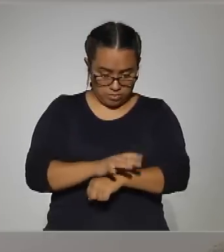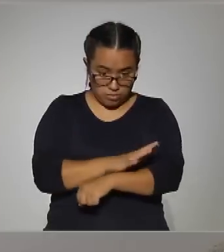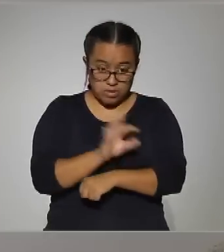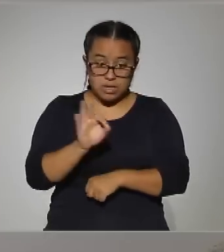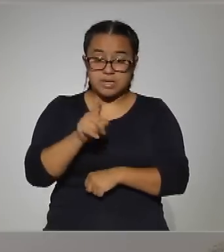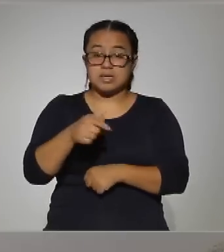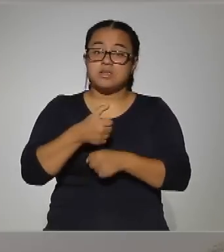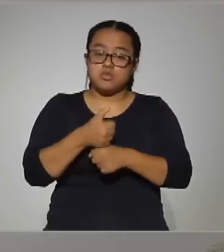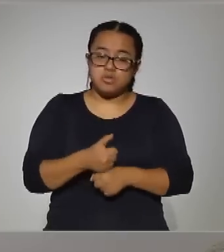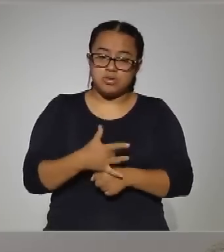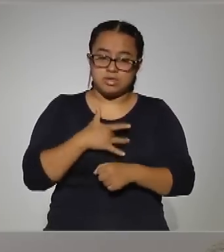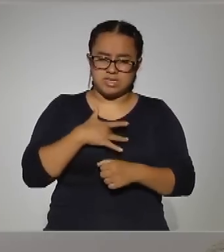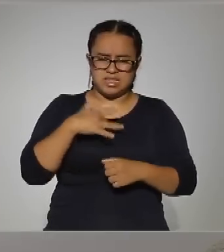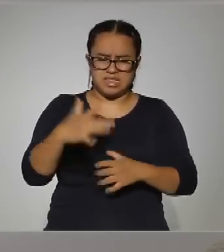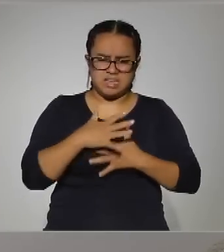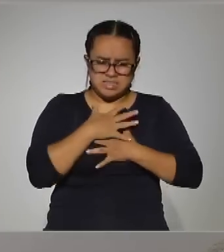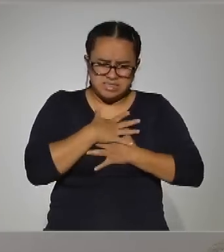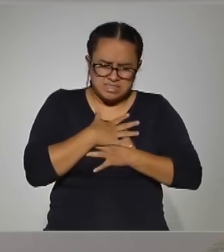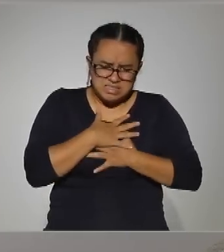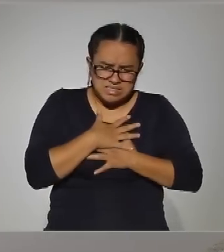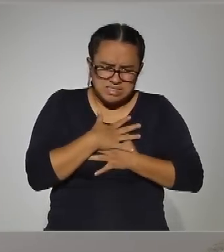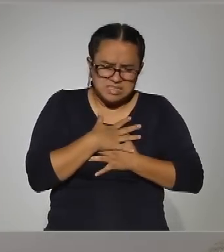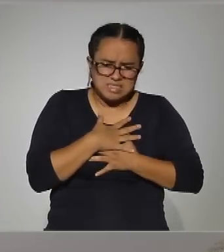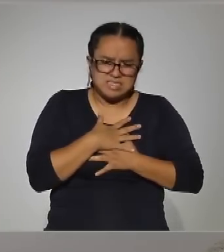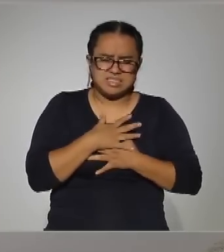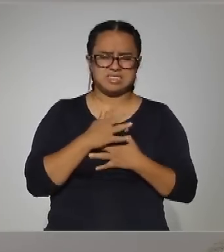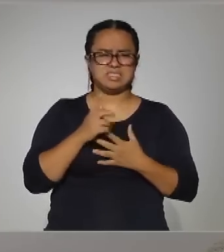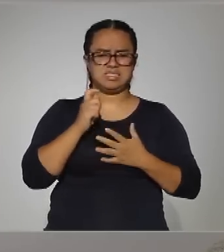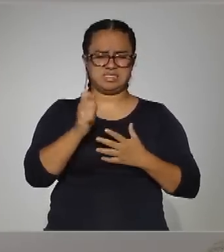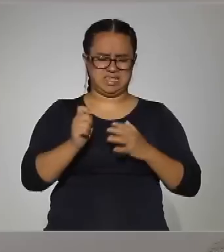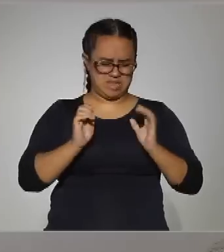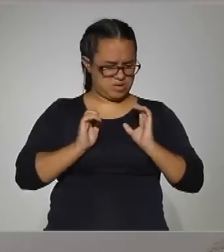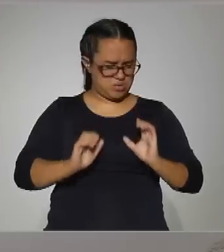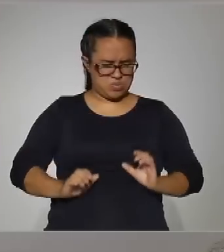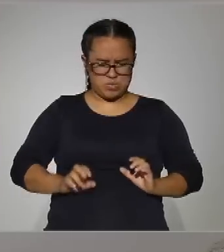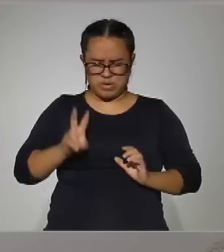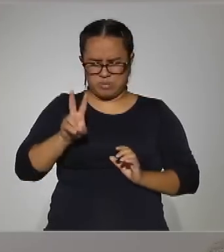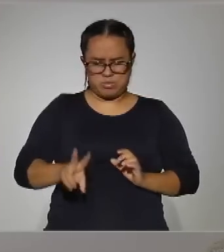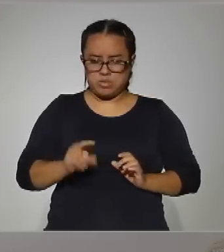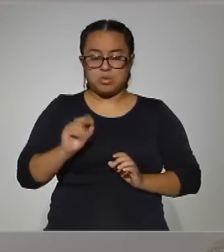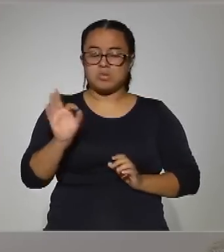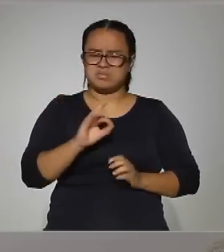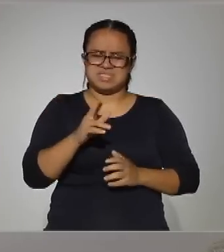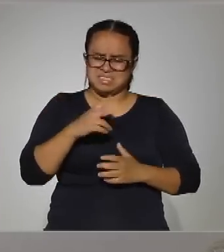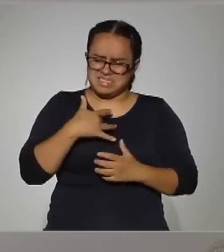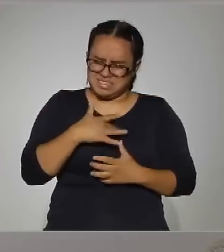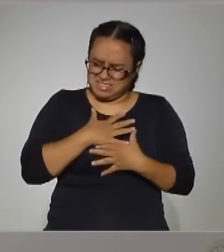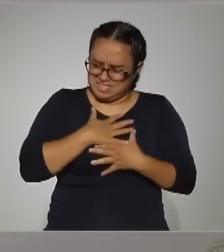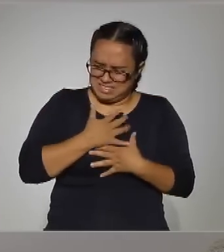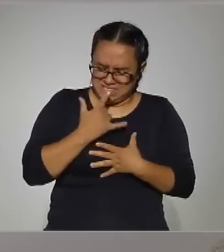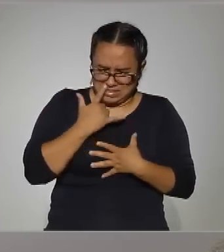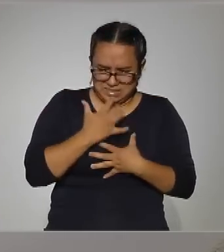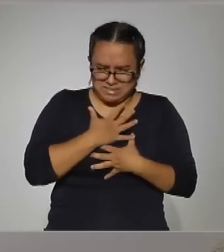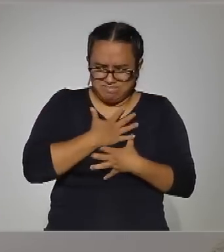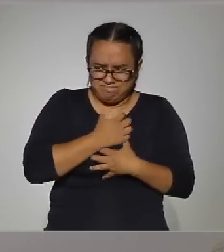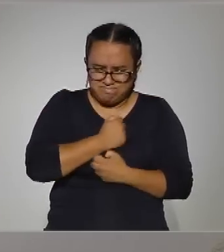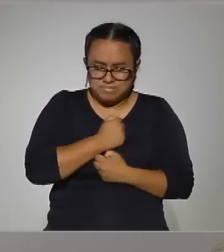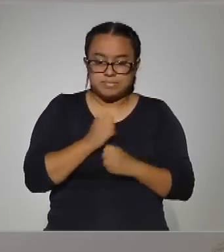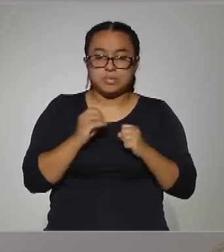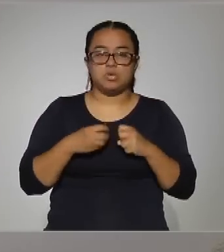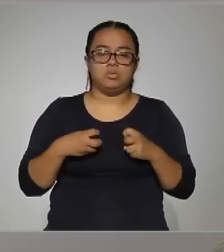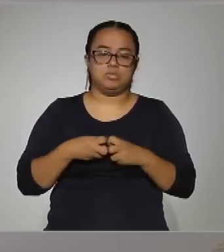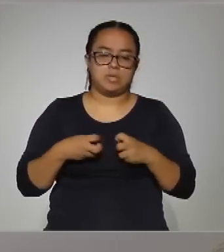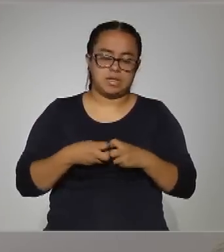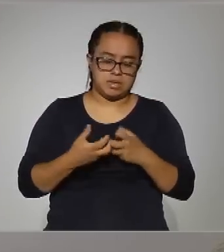si sientes dolor en el pecho y no es una cuestión física, si sientes esta situación de los nervios,